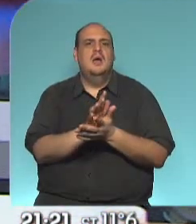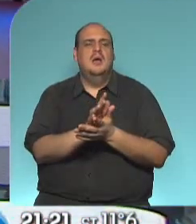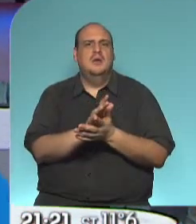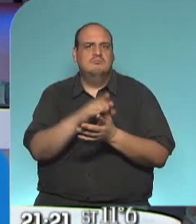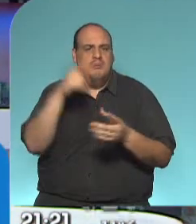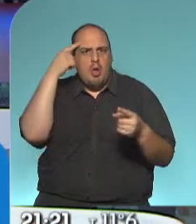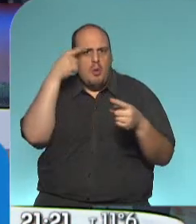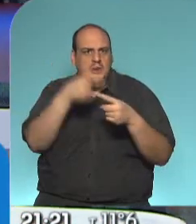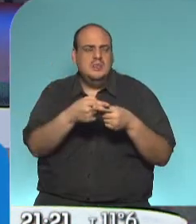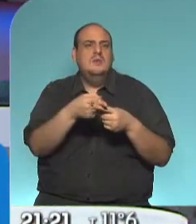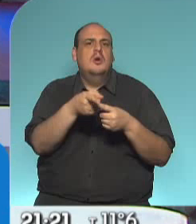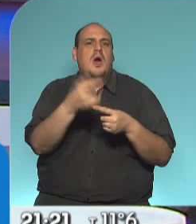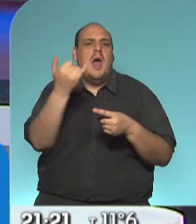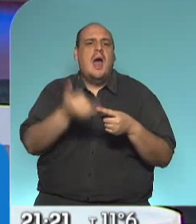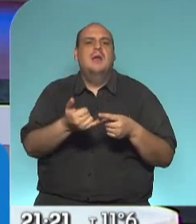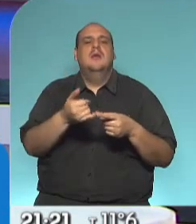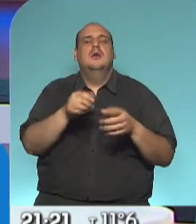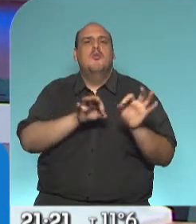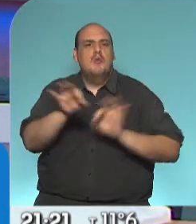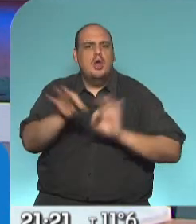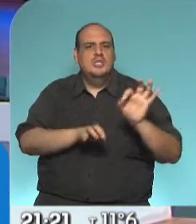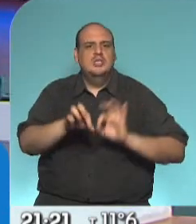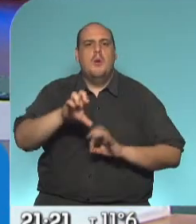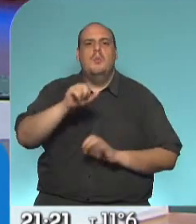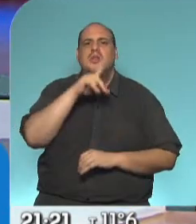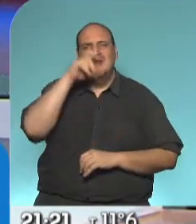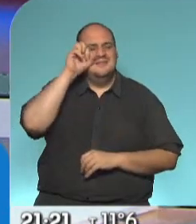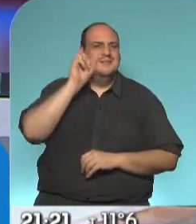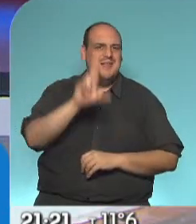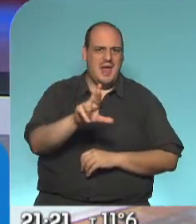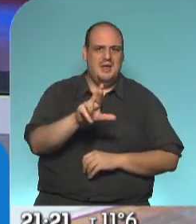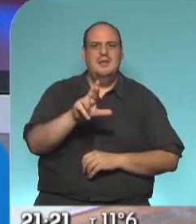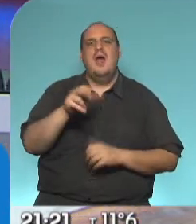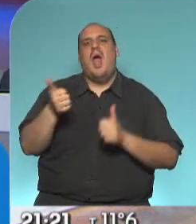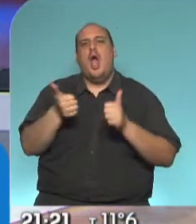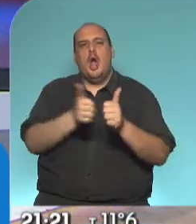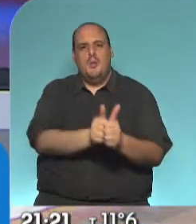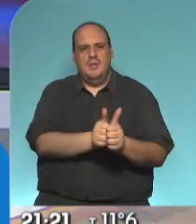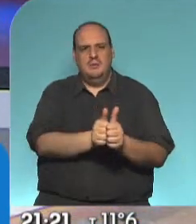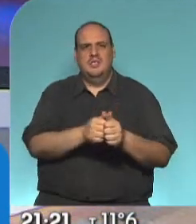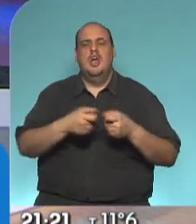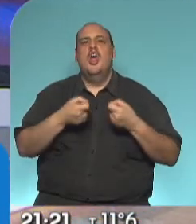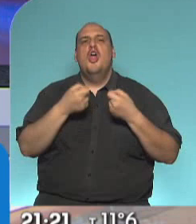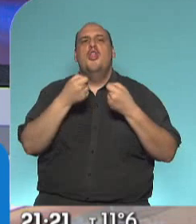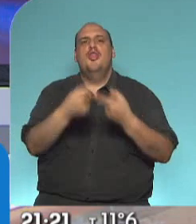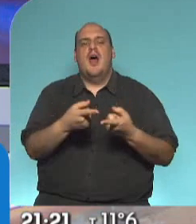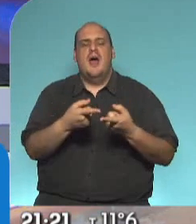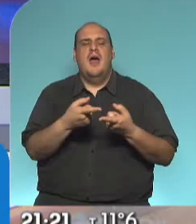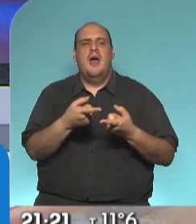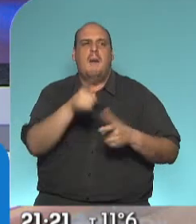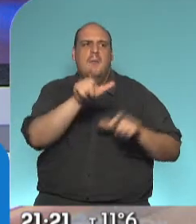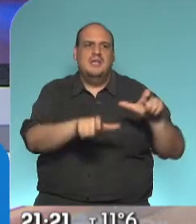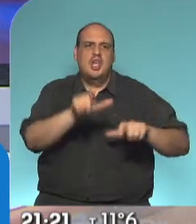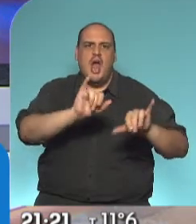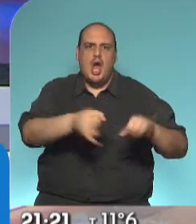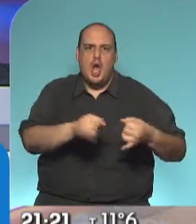gobierno lanzó el programa Potenciar Acompañamientos, a través del cual también otorgará incentivos para aquellos jóvenes